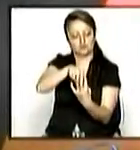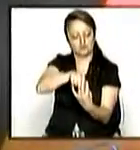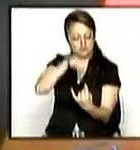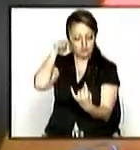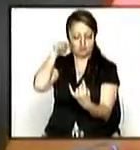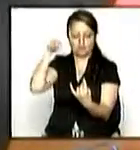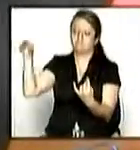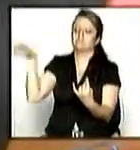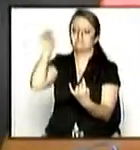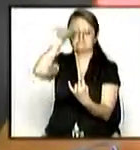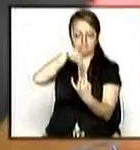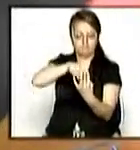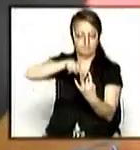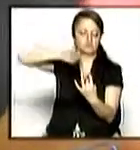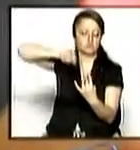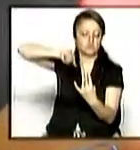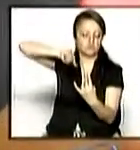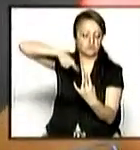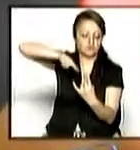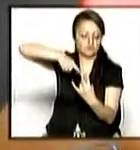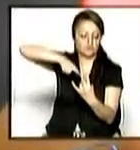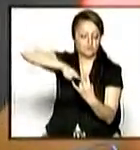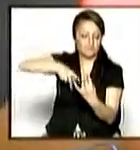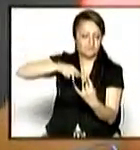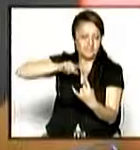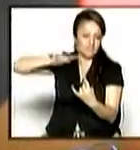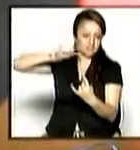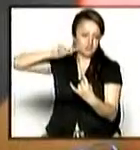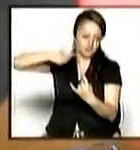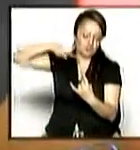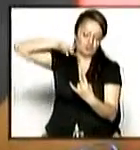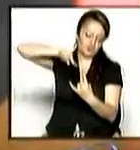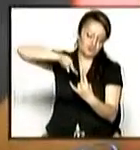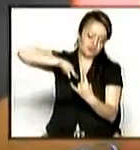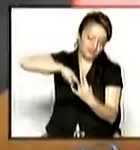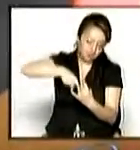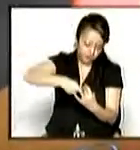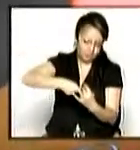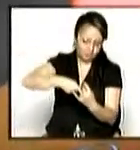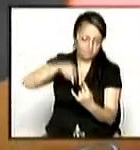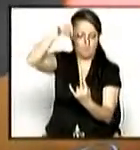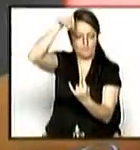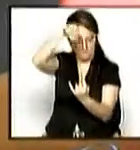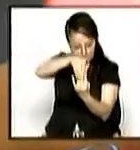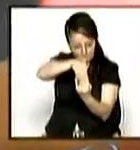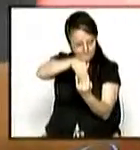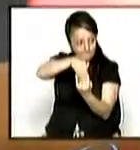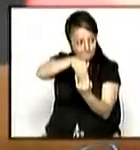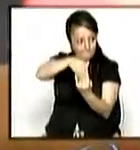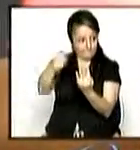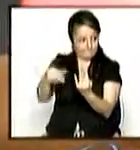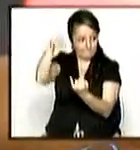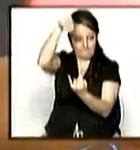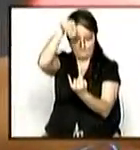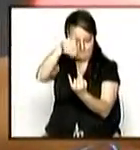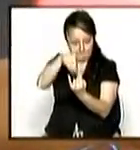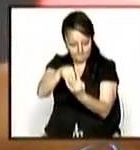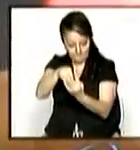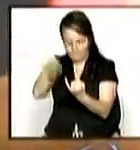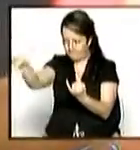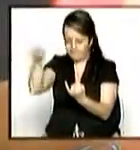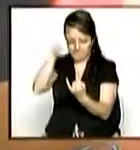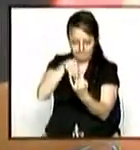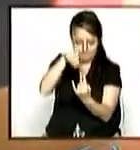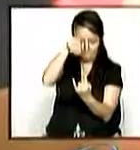¿cuál es? Están los implantes dentales. Yo soy especialista en implantología, hace 6 años pongo implantes, y lo